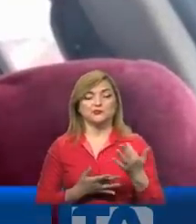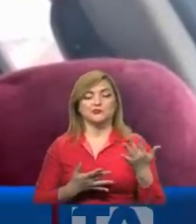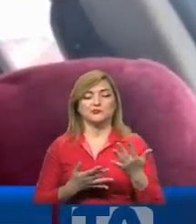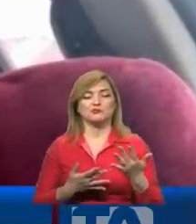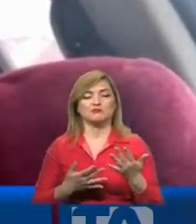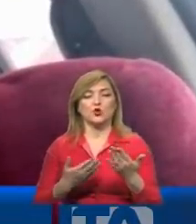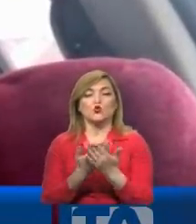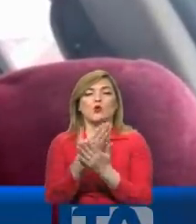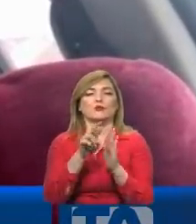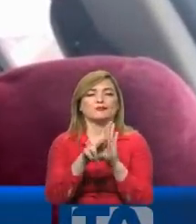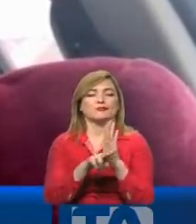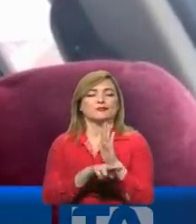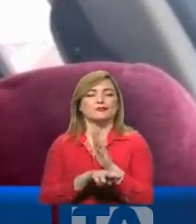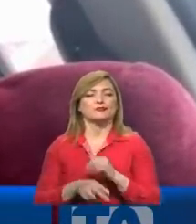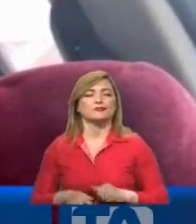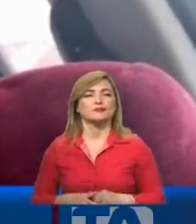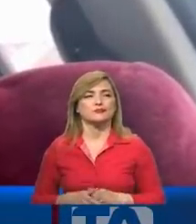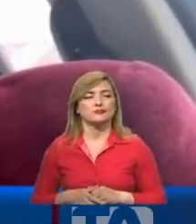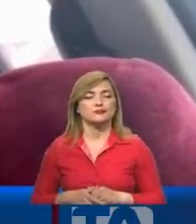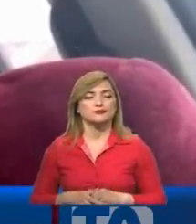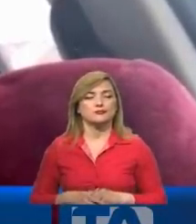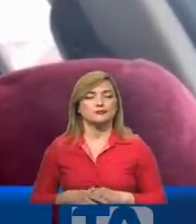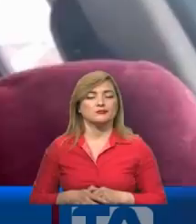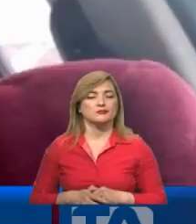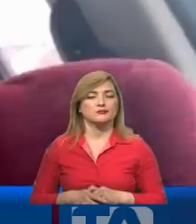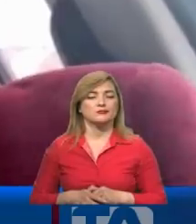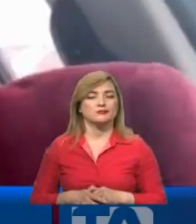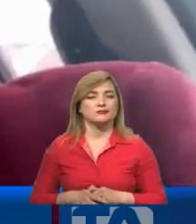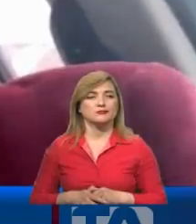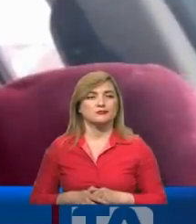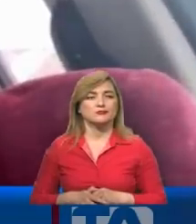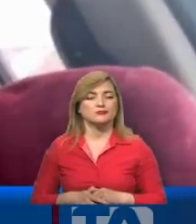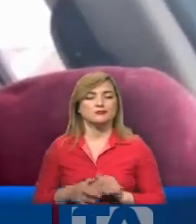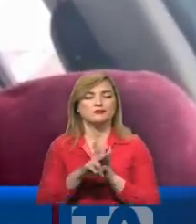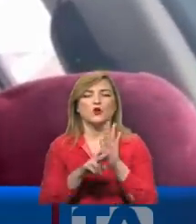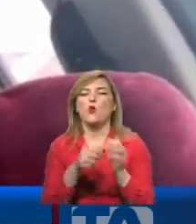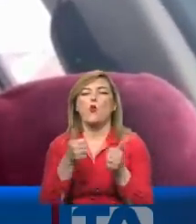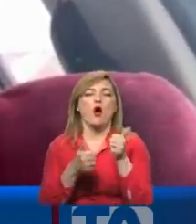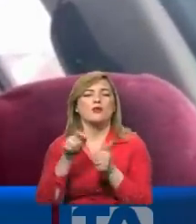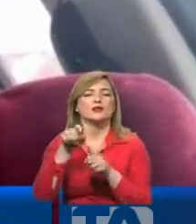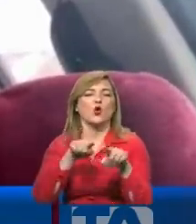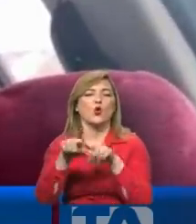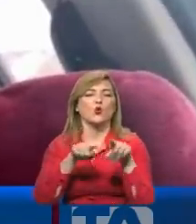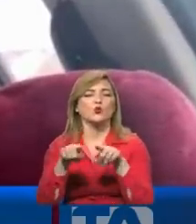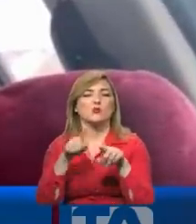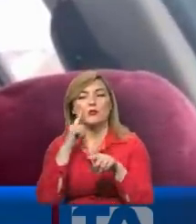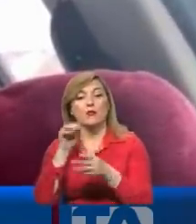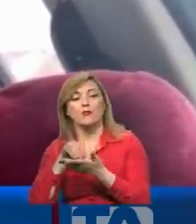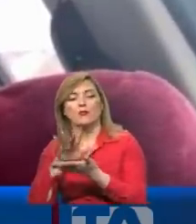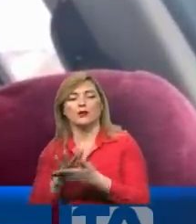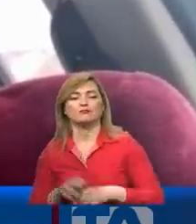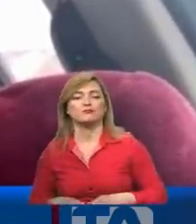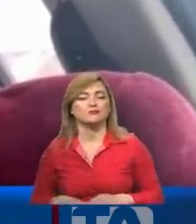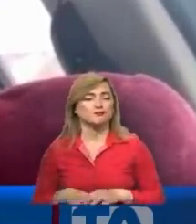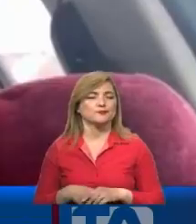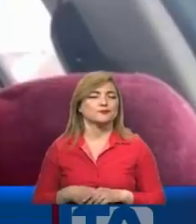las nuevas políticas de los términos de referencia del concurso para nosotros